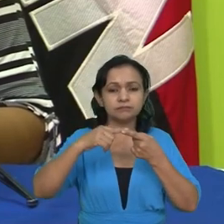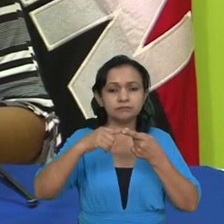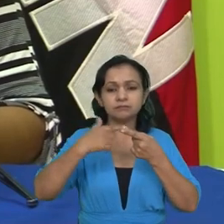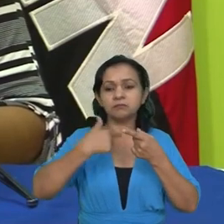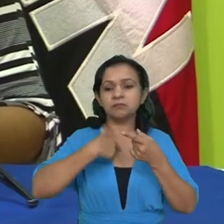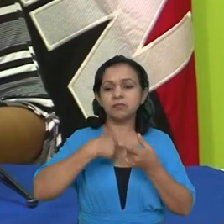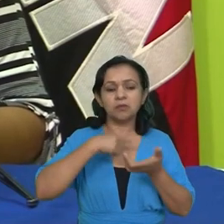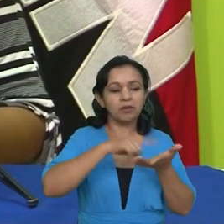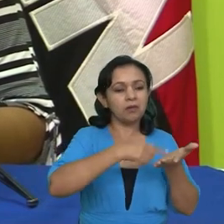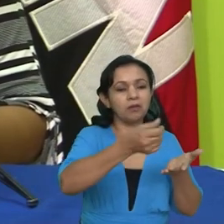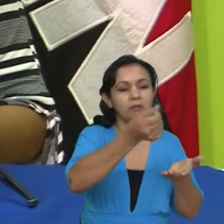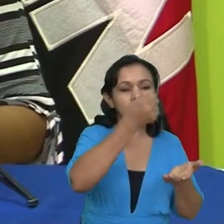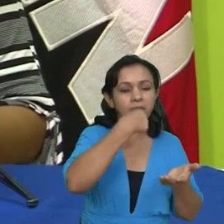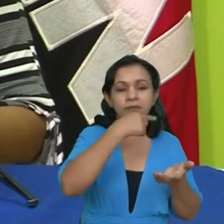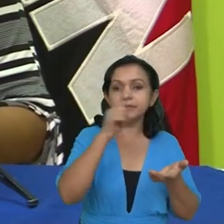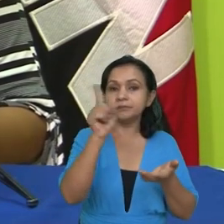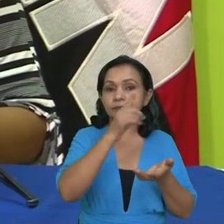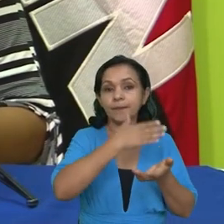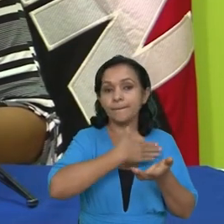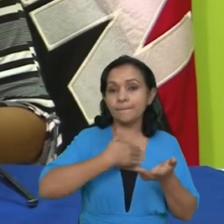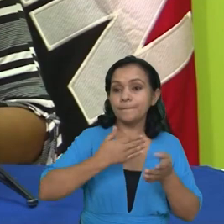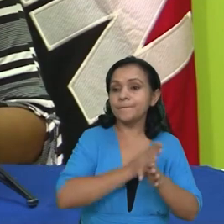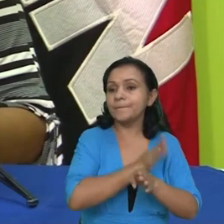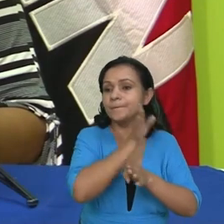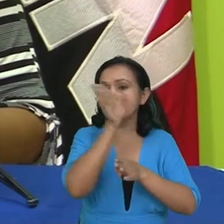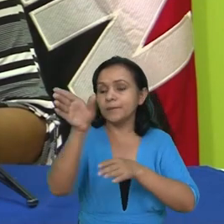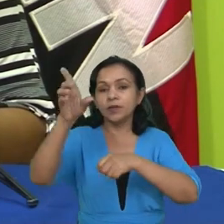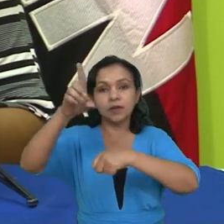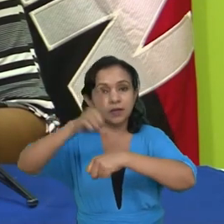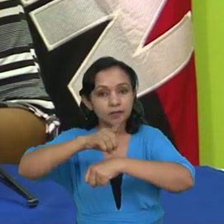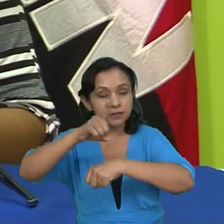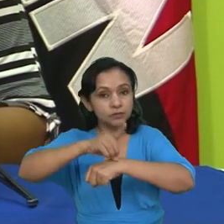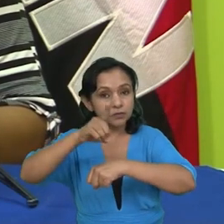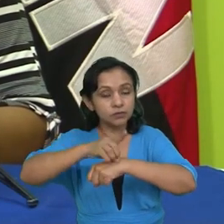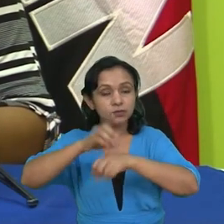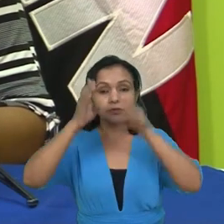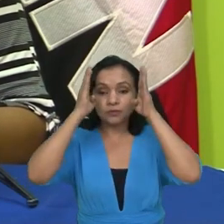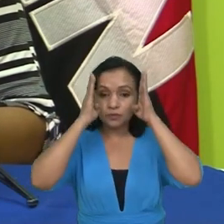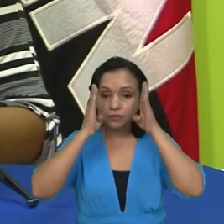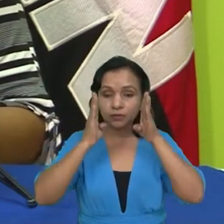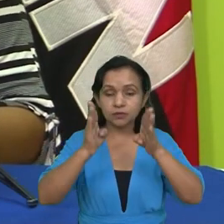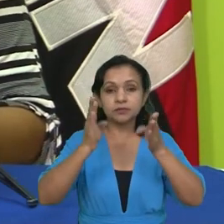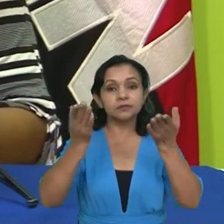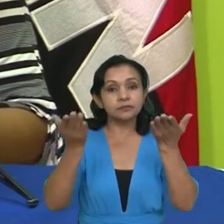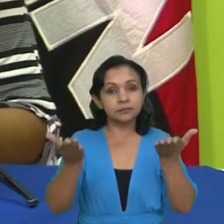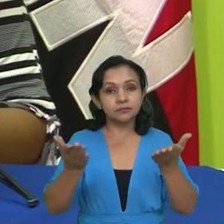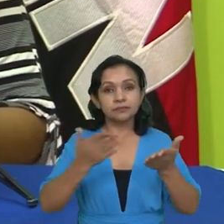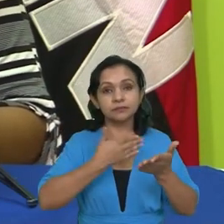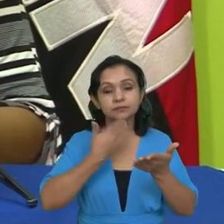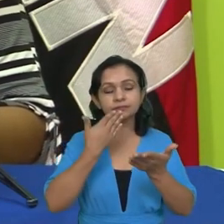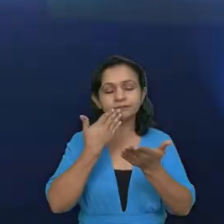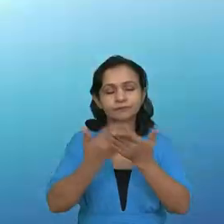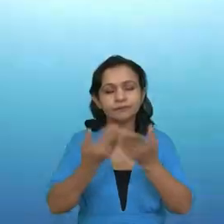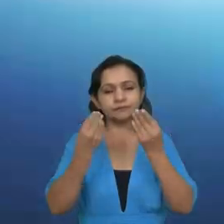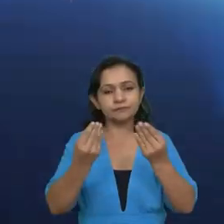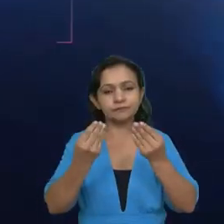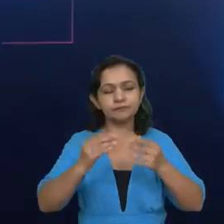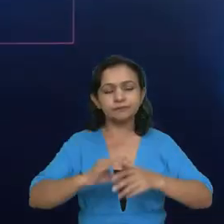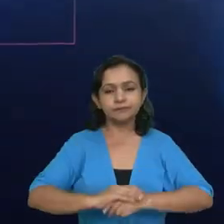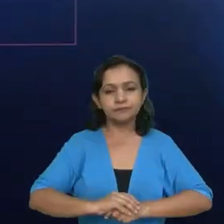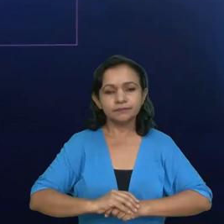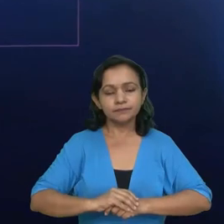nos auto medique moss y acudamos de inmediato a la unidad de salud para la atención correspondiente muchísimas gracias